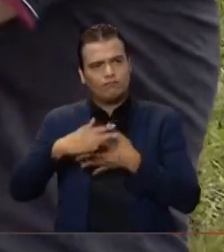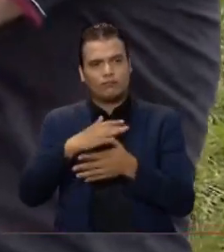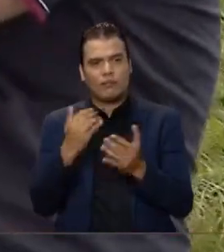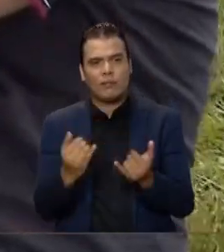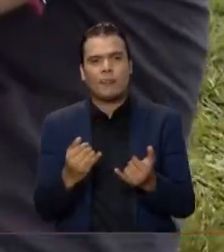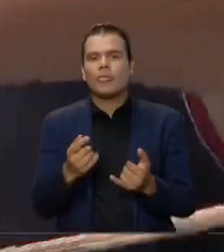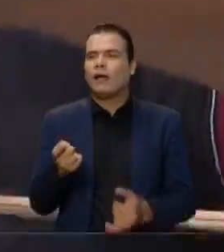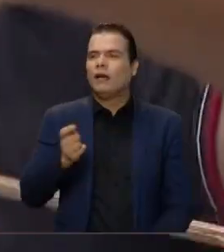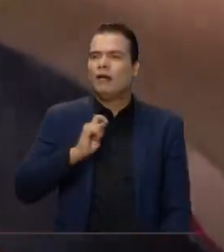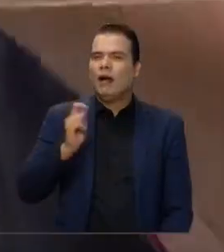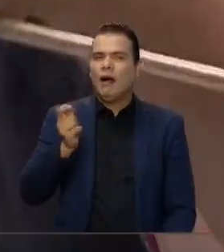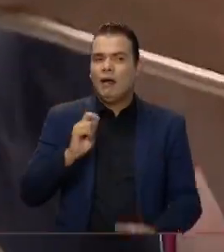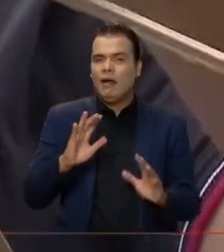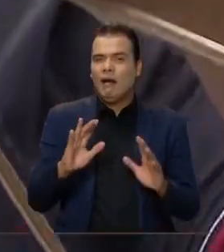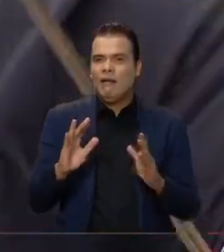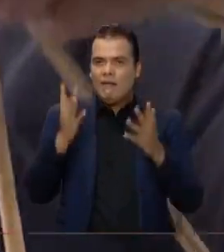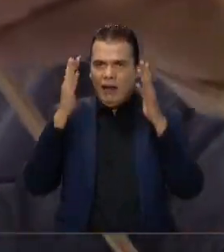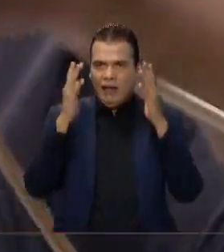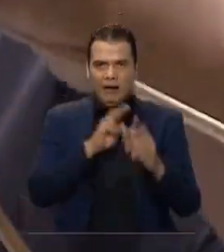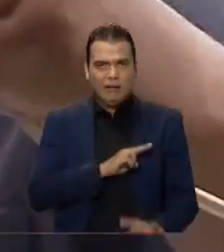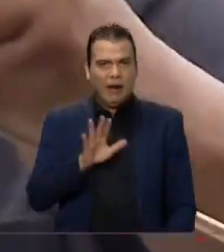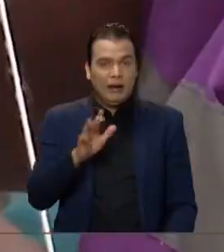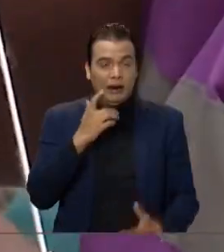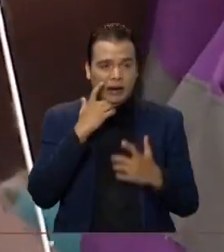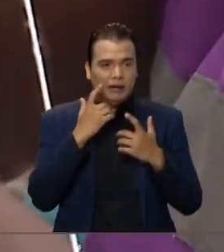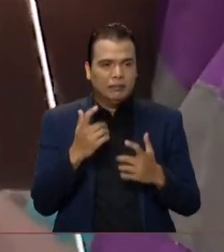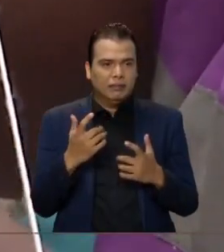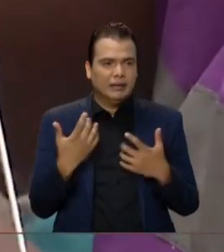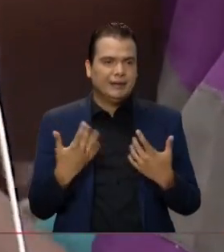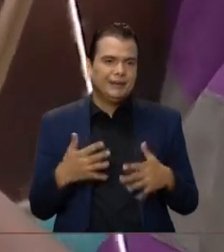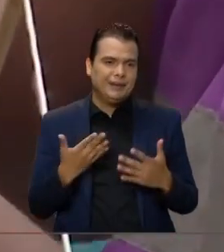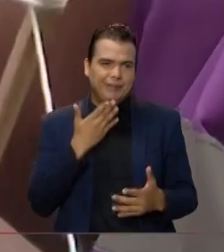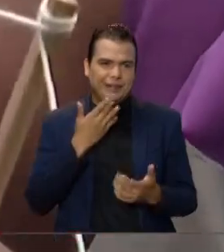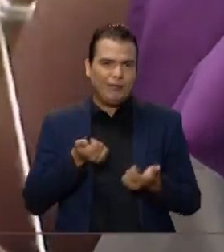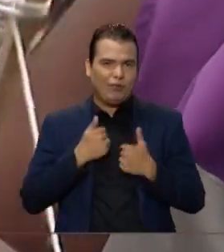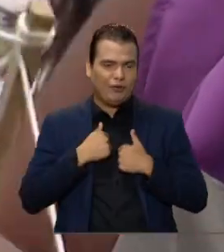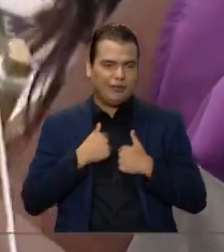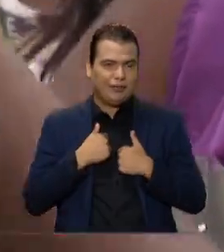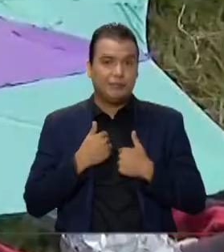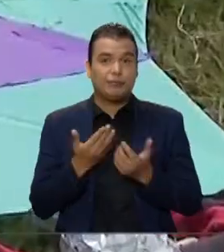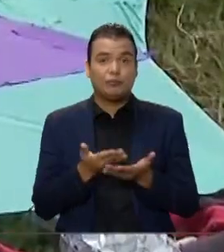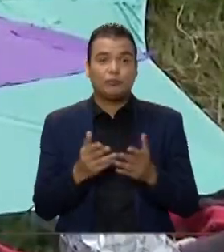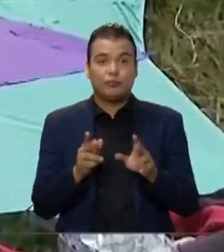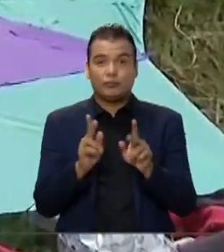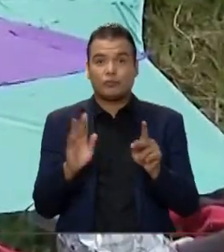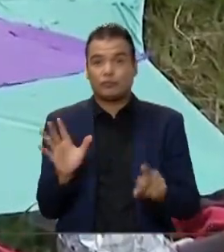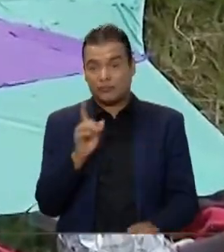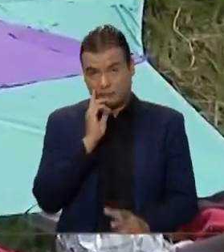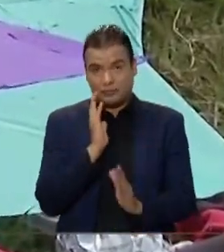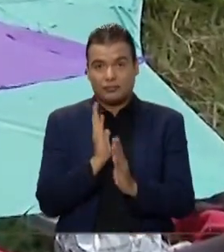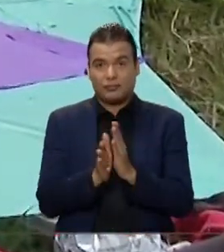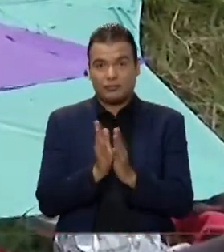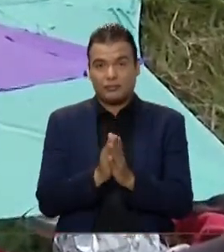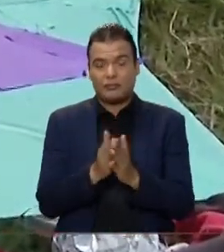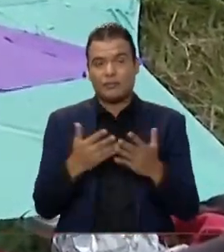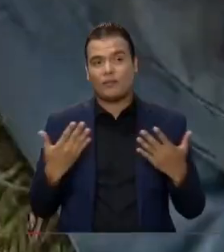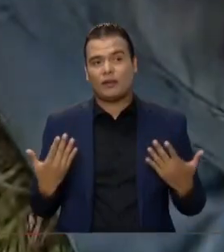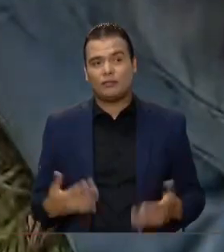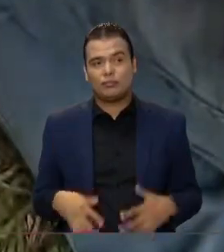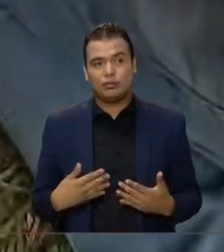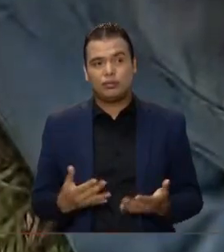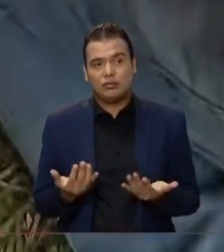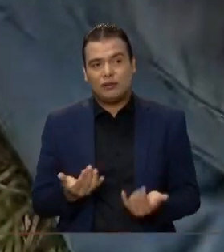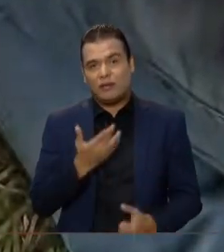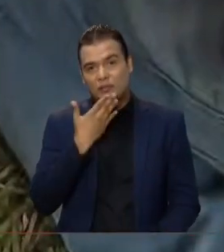Infantil Departamental de Cometas Valle Invencible es un pretexto, Larry. A usted y a toda la audiencia de Telepacífico tenemos que decirle que es la